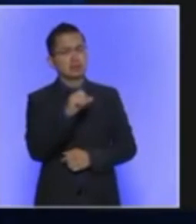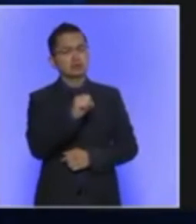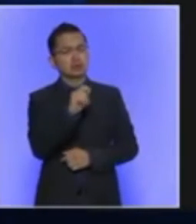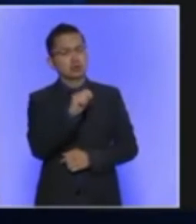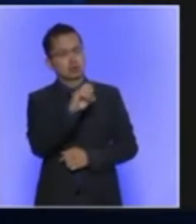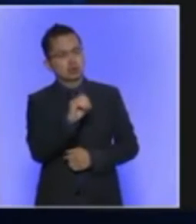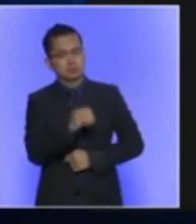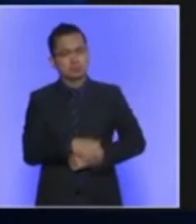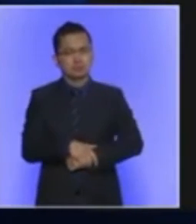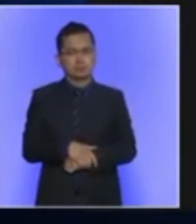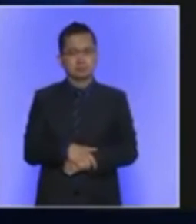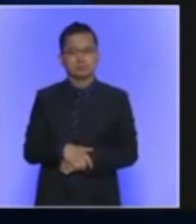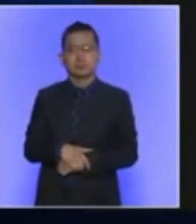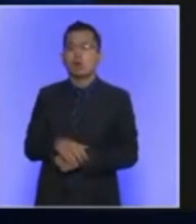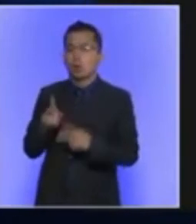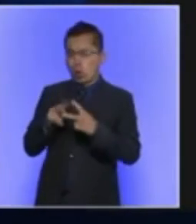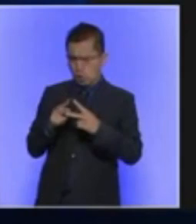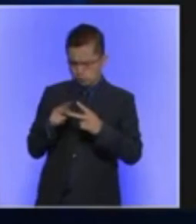té